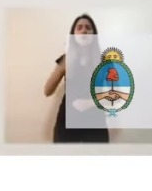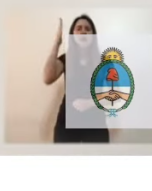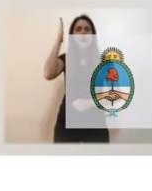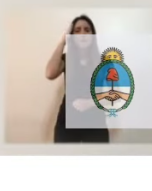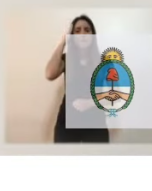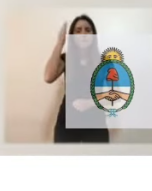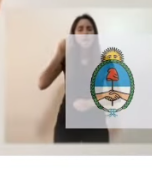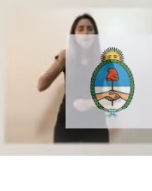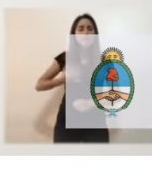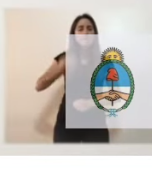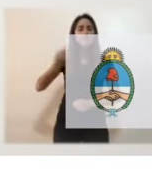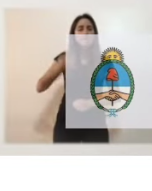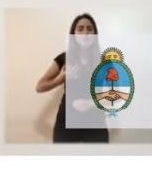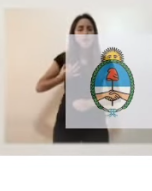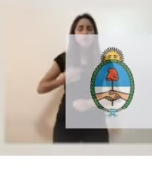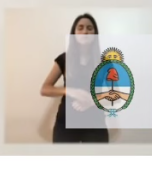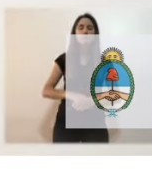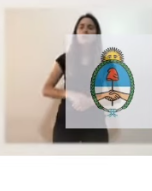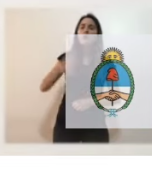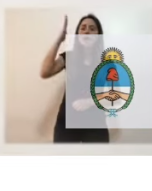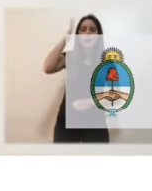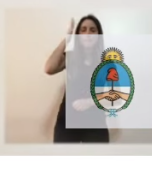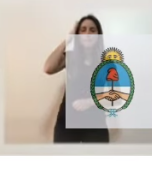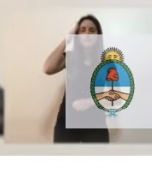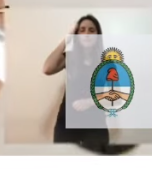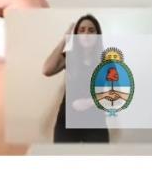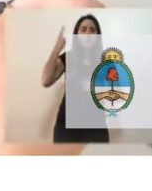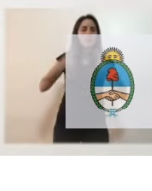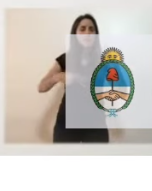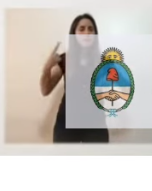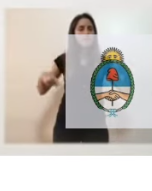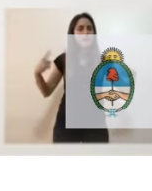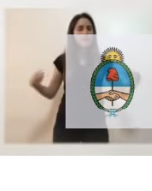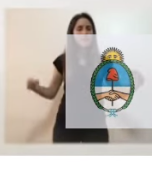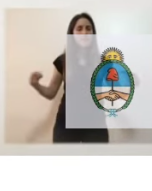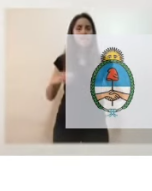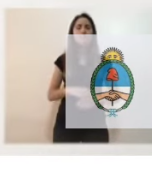Ni capacidades especiales, ni capacidades diferentes.